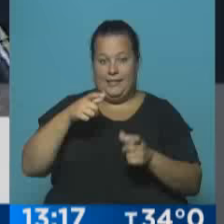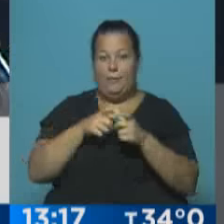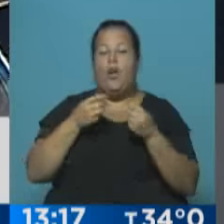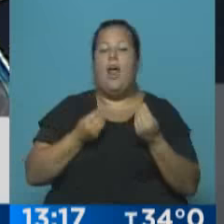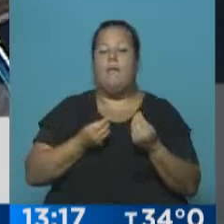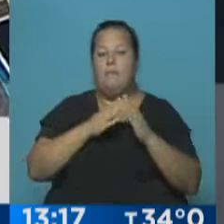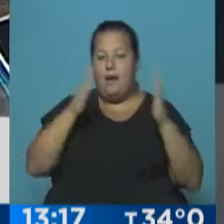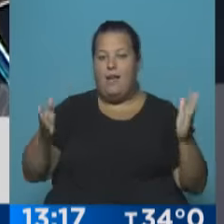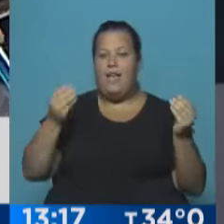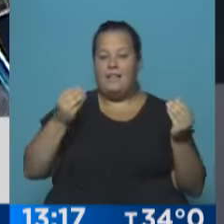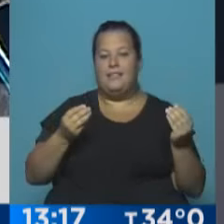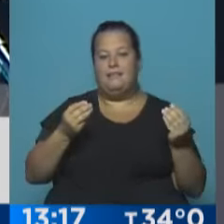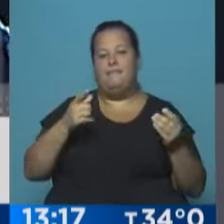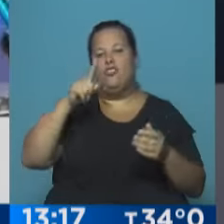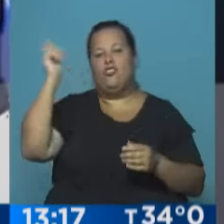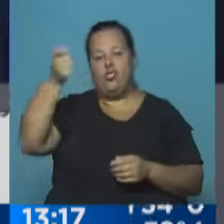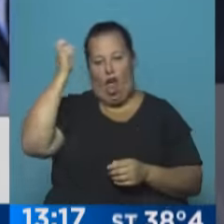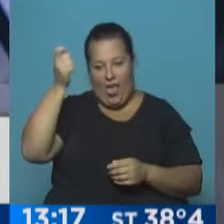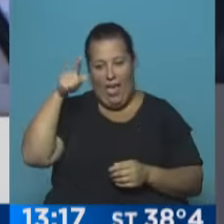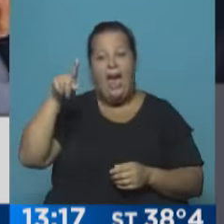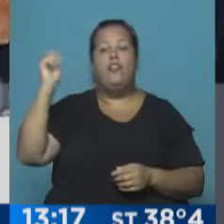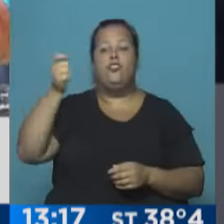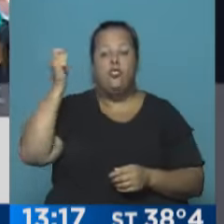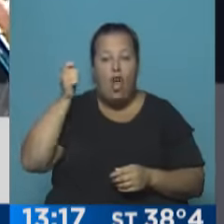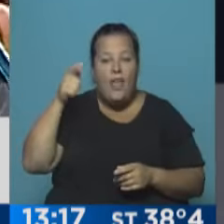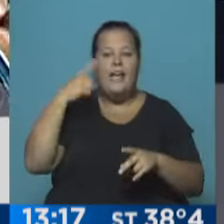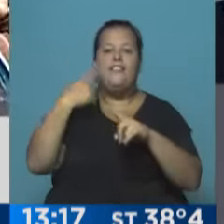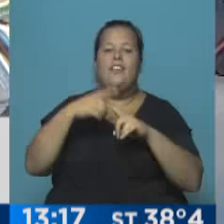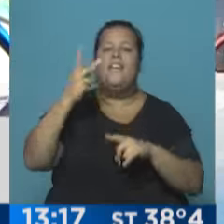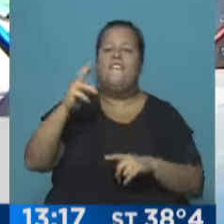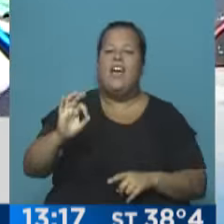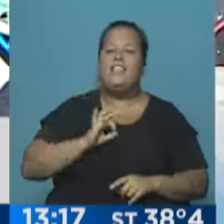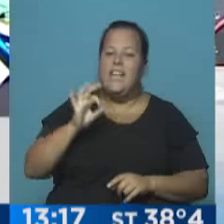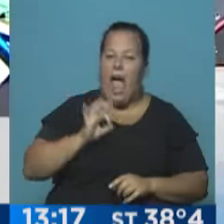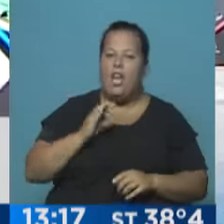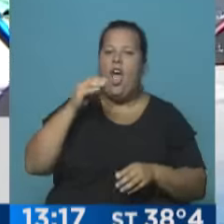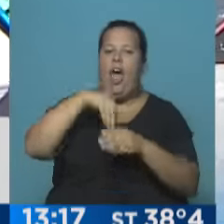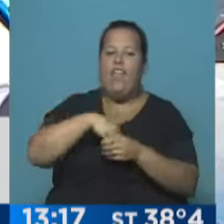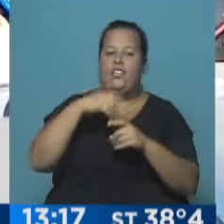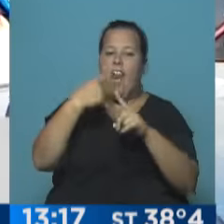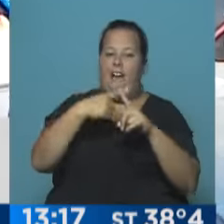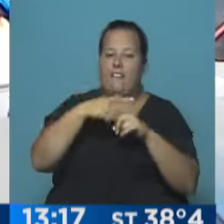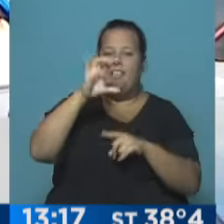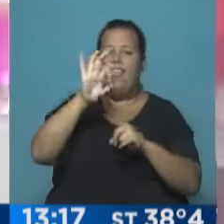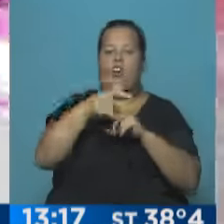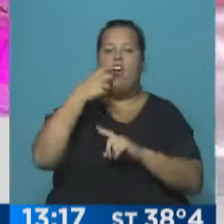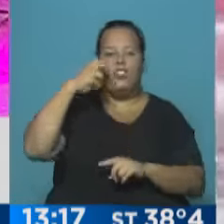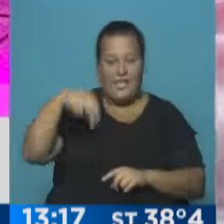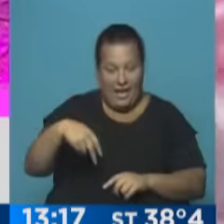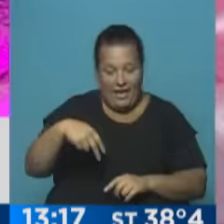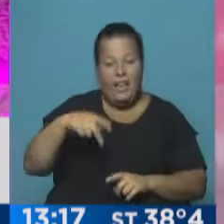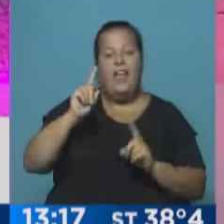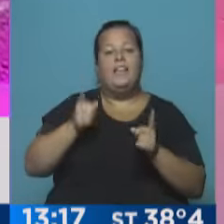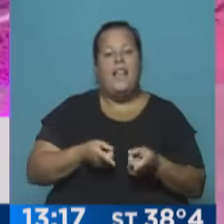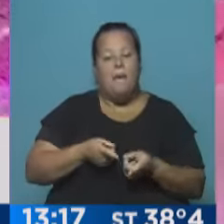por supuesto, que es la querida Sole. Soledad, que está celebrando 20 años con el Festival de Cosquín y que